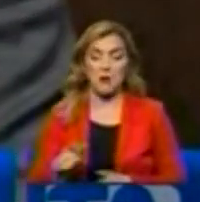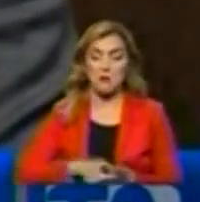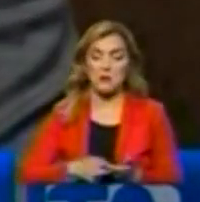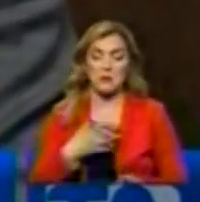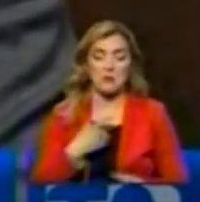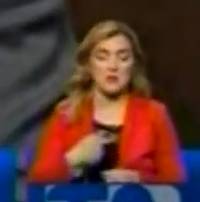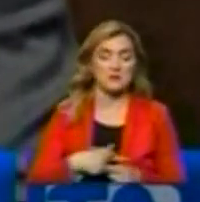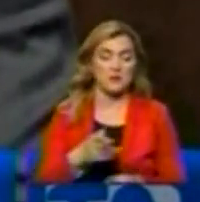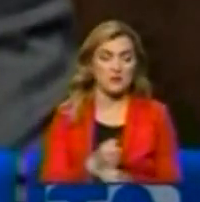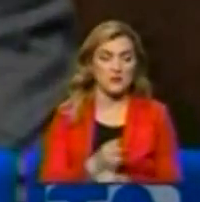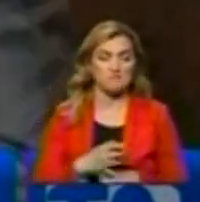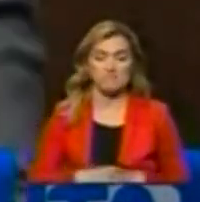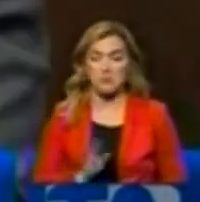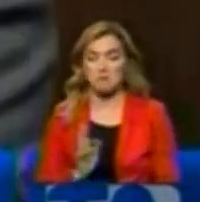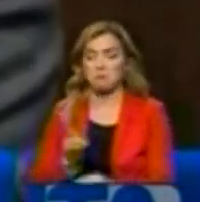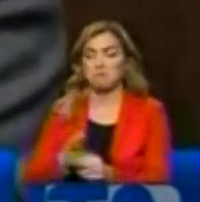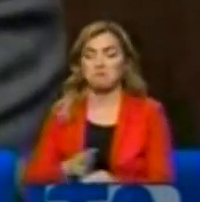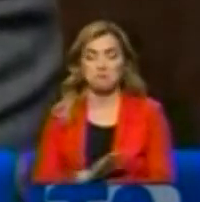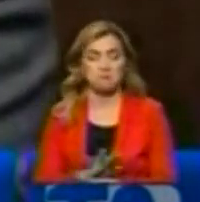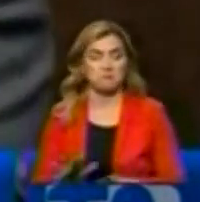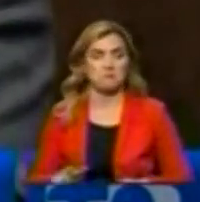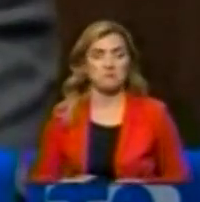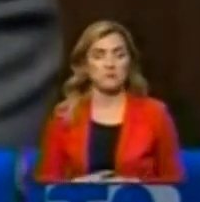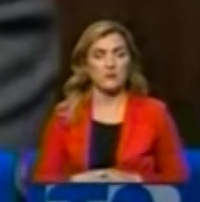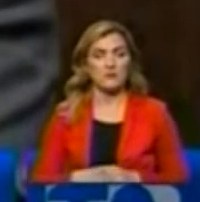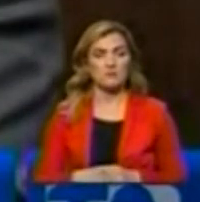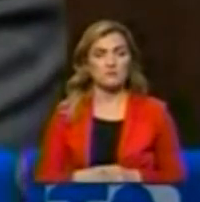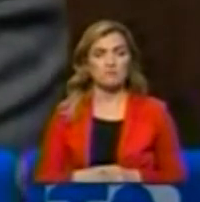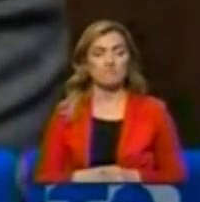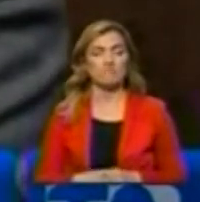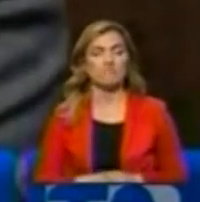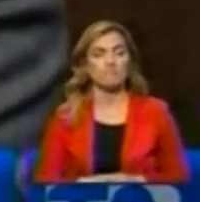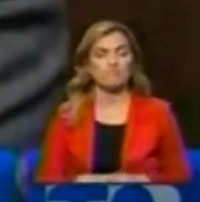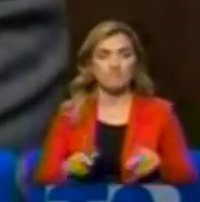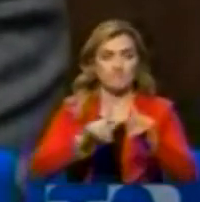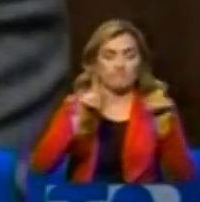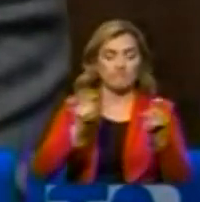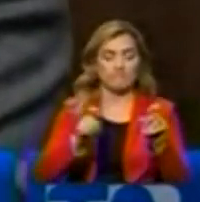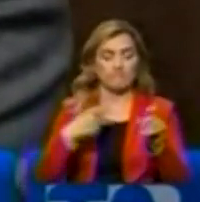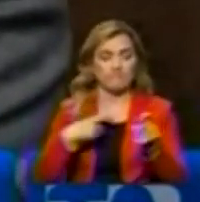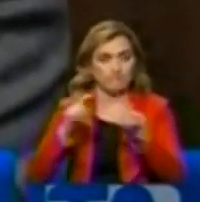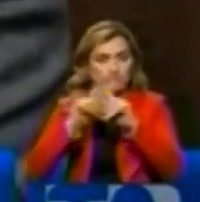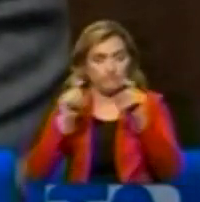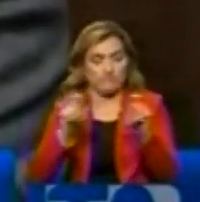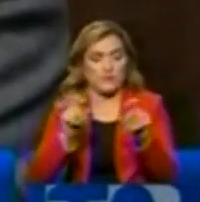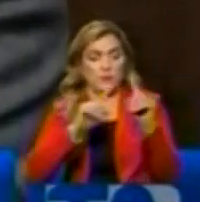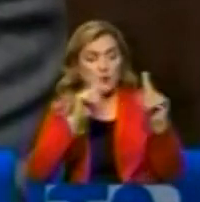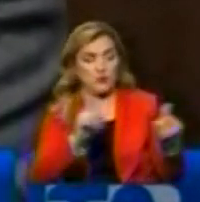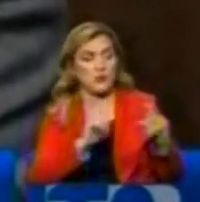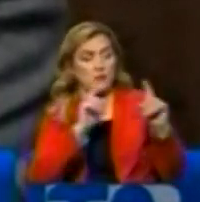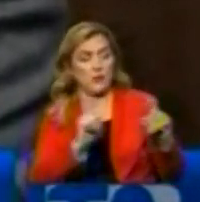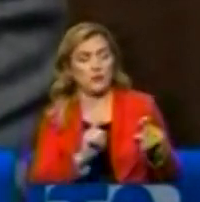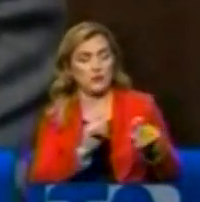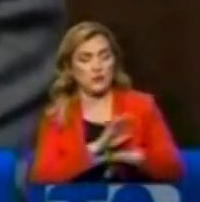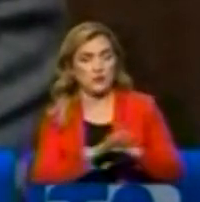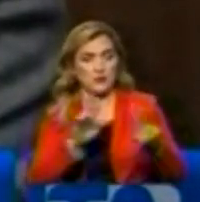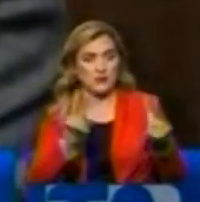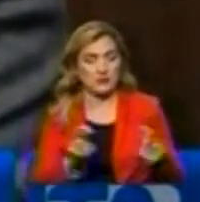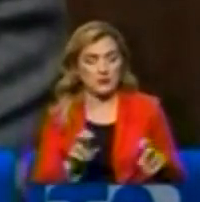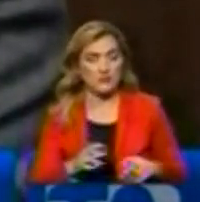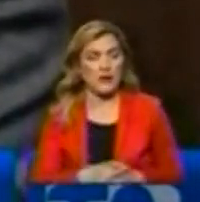A eso se resume mi participación. Yo fui consultor externo de la Asamblea Nacional para la elaboración de